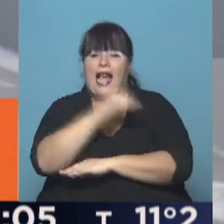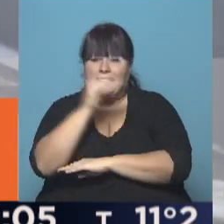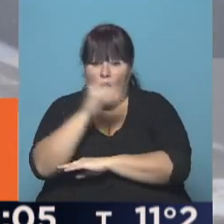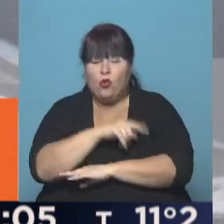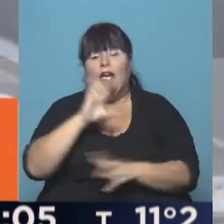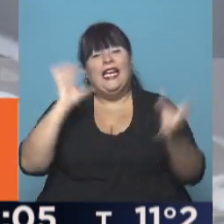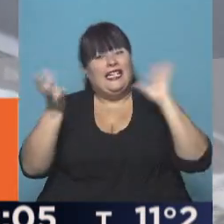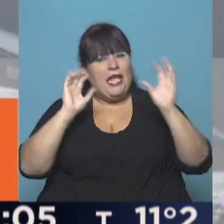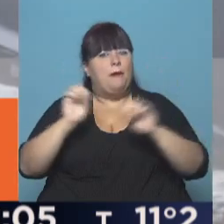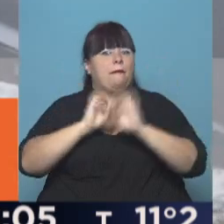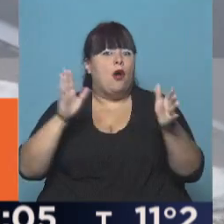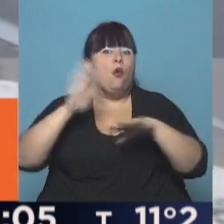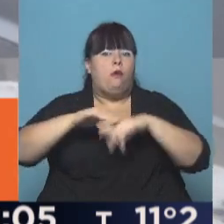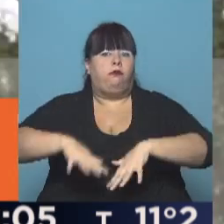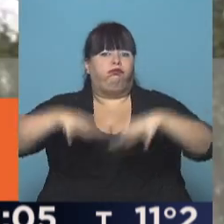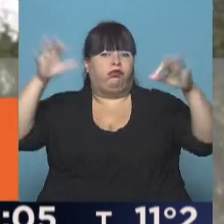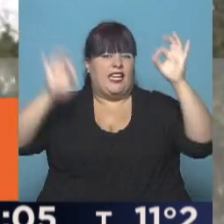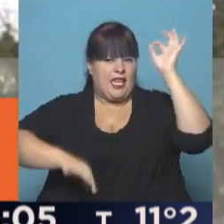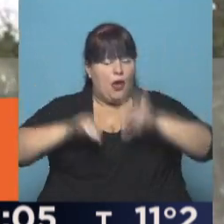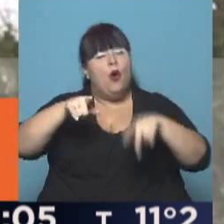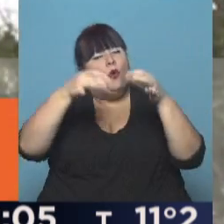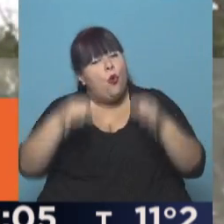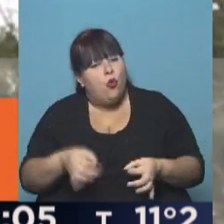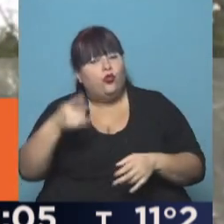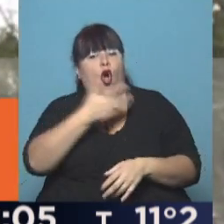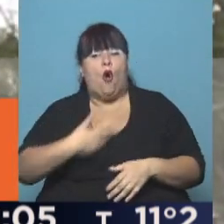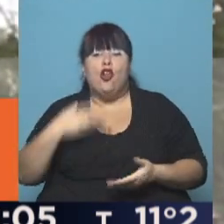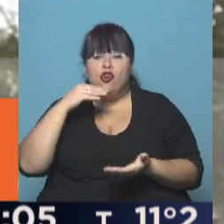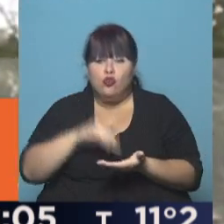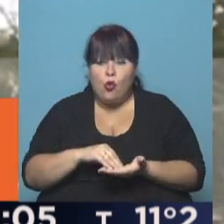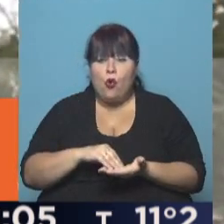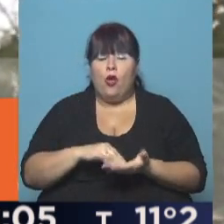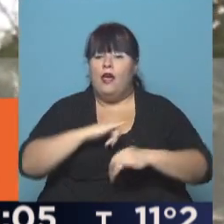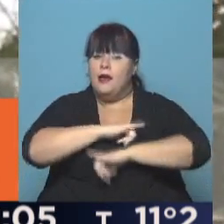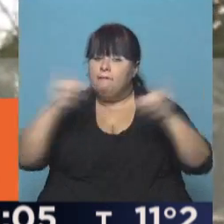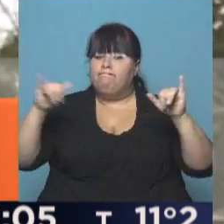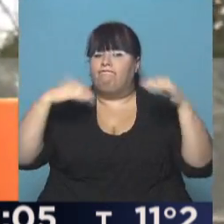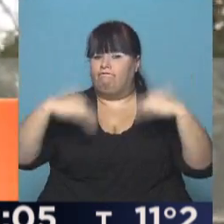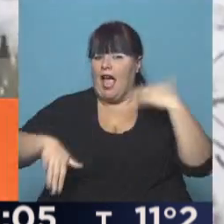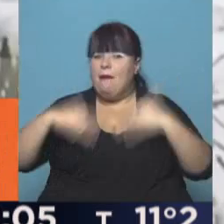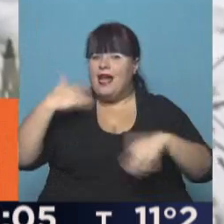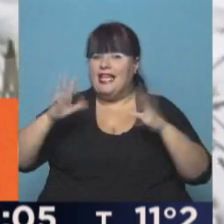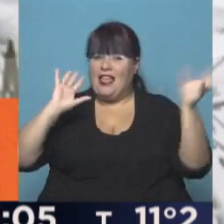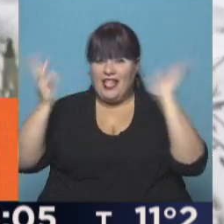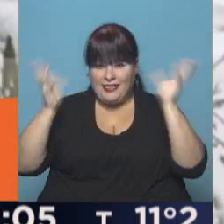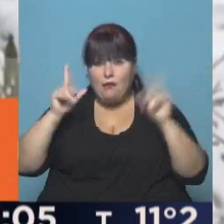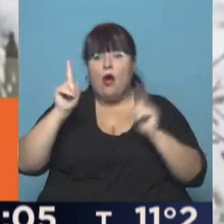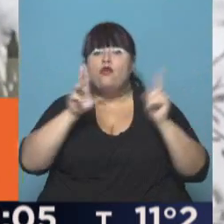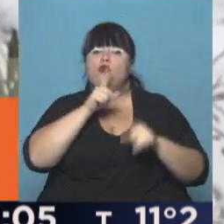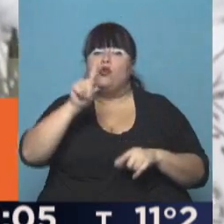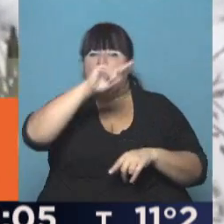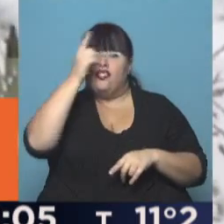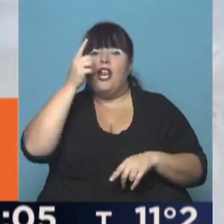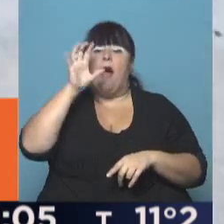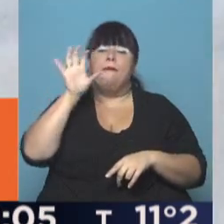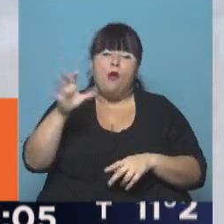donde las complicaciones se repiten por la acumulación de nieve. O sea que justamente el gobierno de Chubut decretó la emergencia climática y hay rutas nacionales y